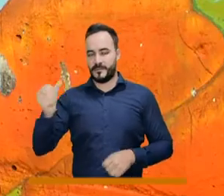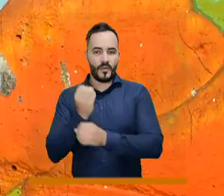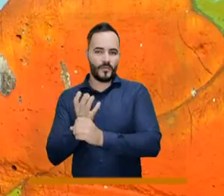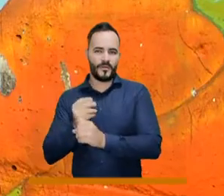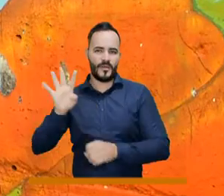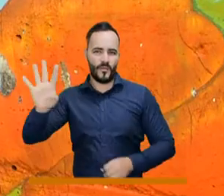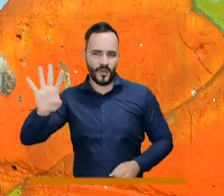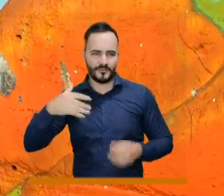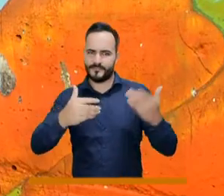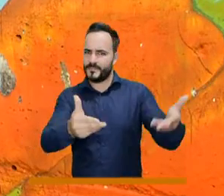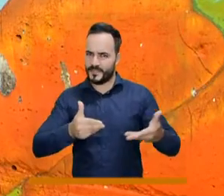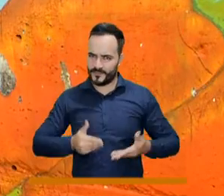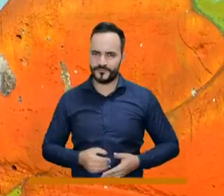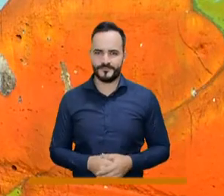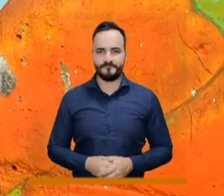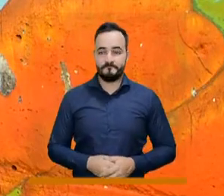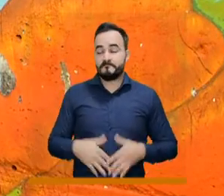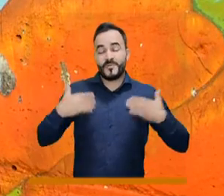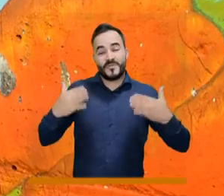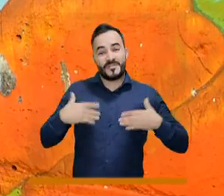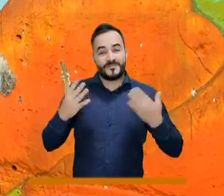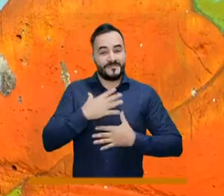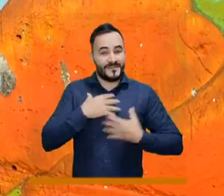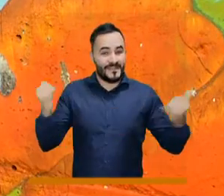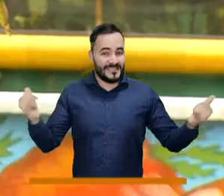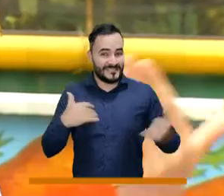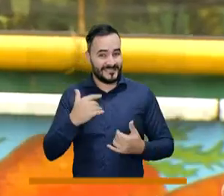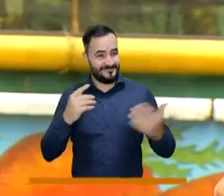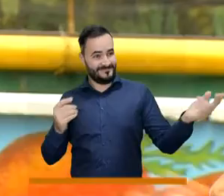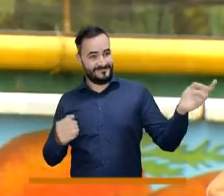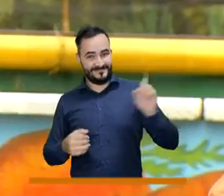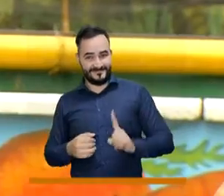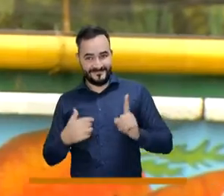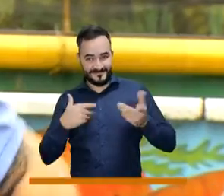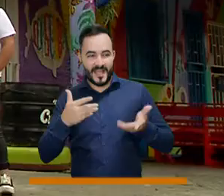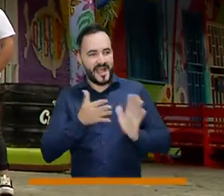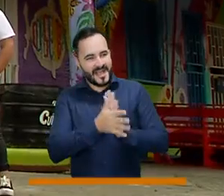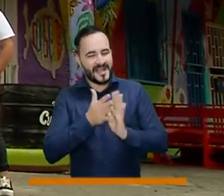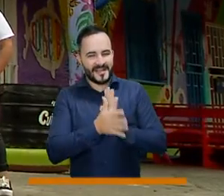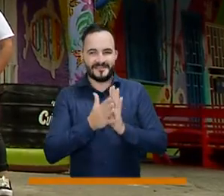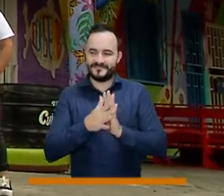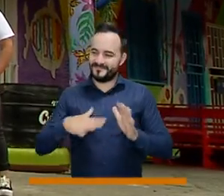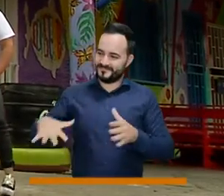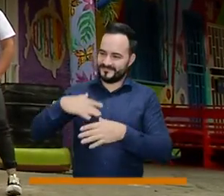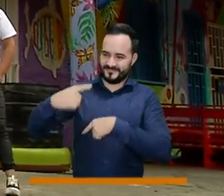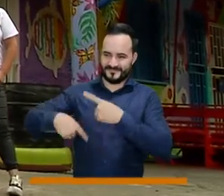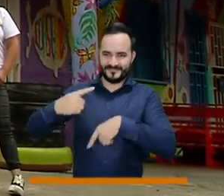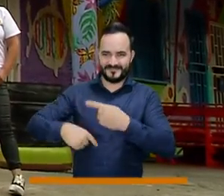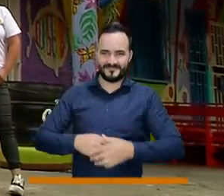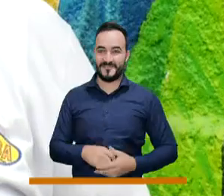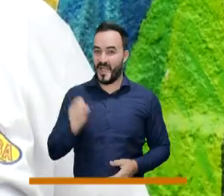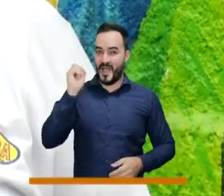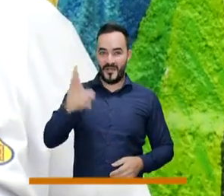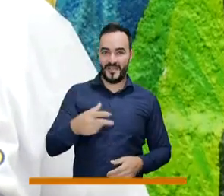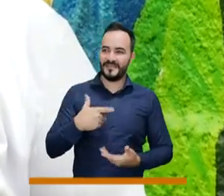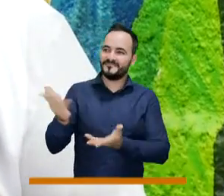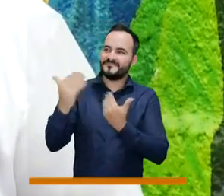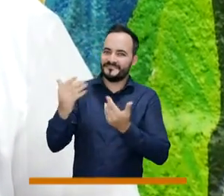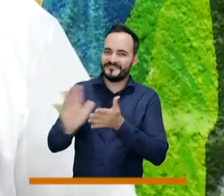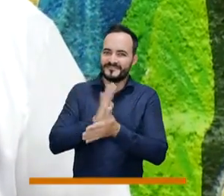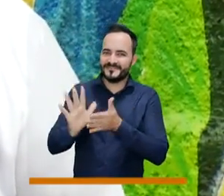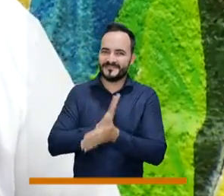acá y contarles un poquito de nosotros. Doña Marina, contanos un poquito. Pues yo también estoy muy contenta de tenerlos por